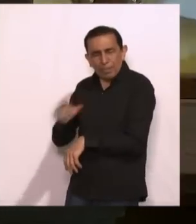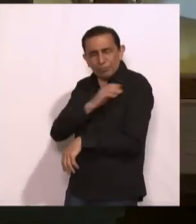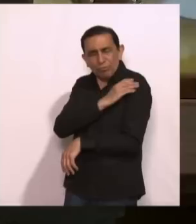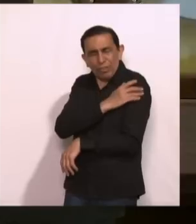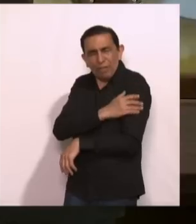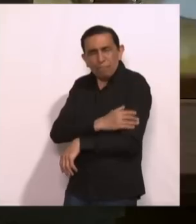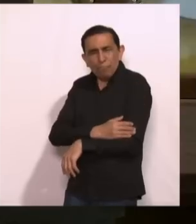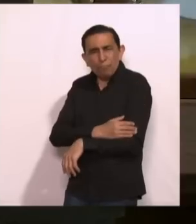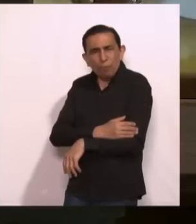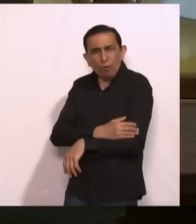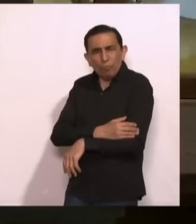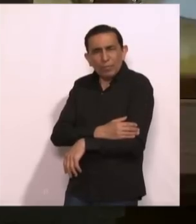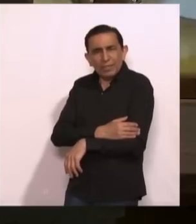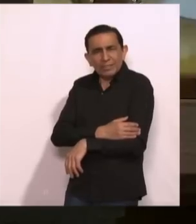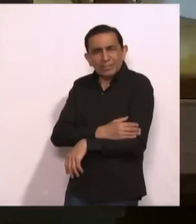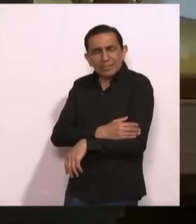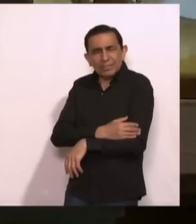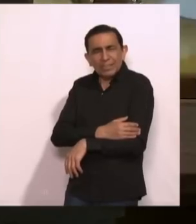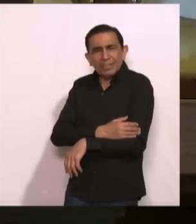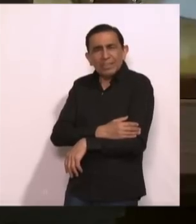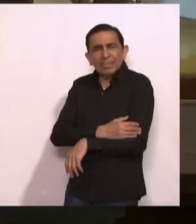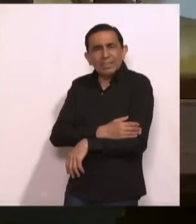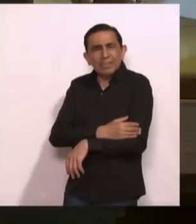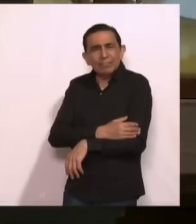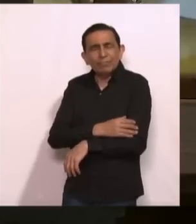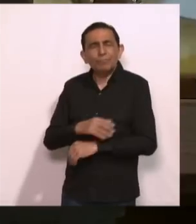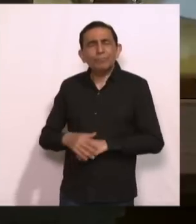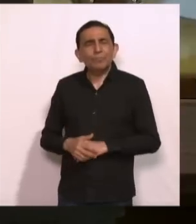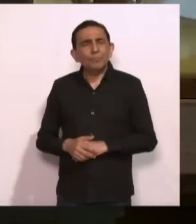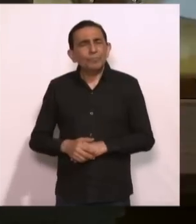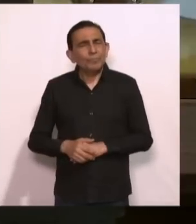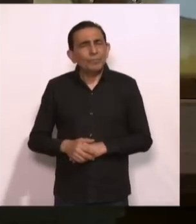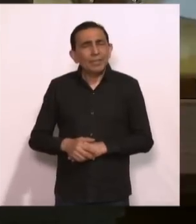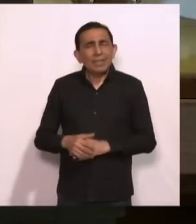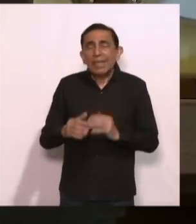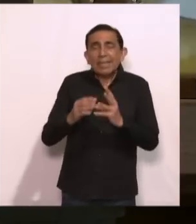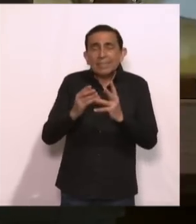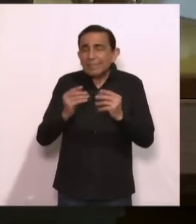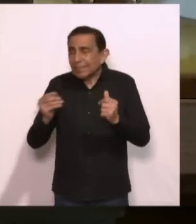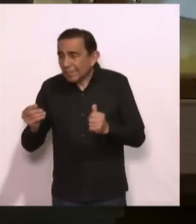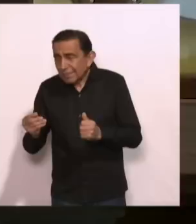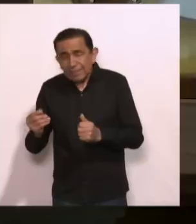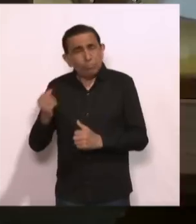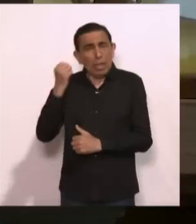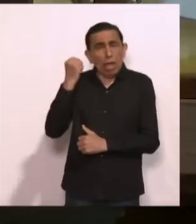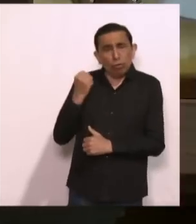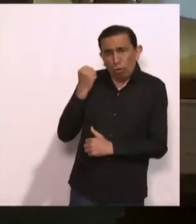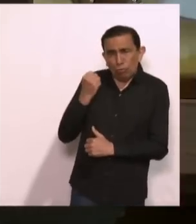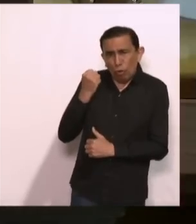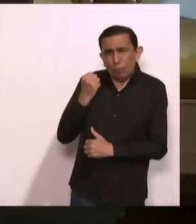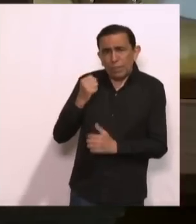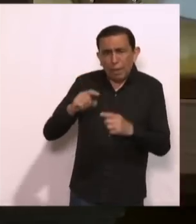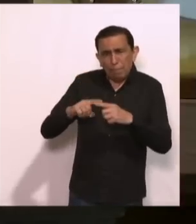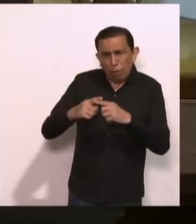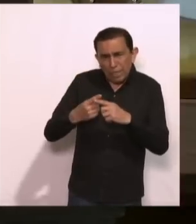de tantos habitantes de nuestro suelo, que se hace visible en la marginación económica, política